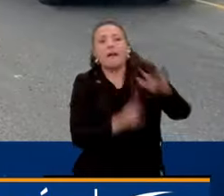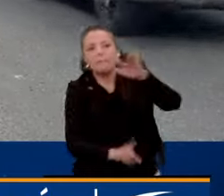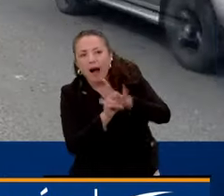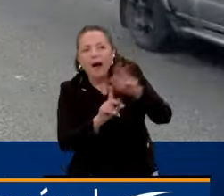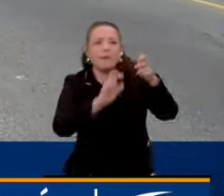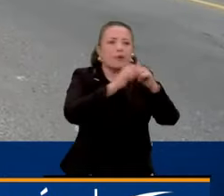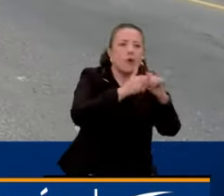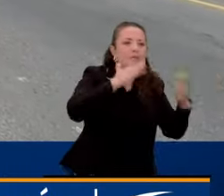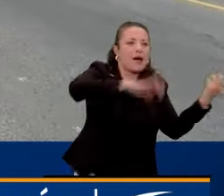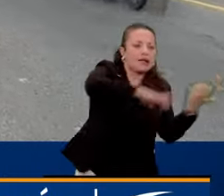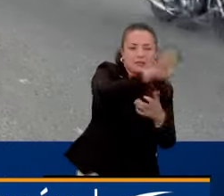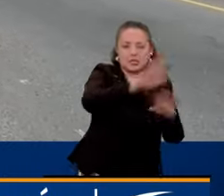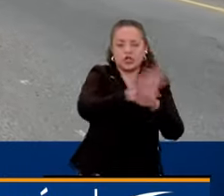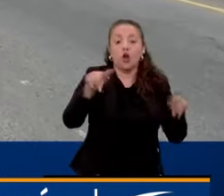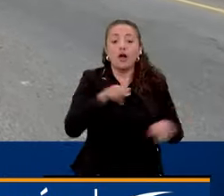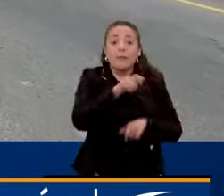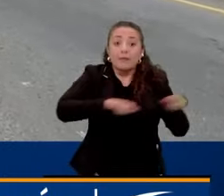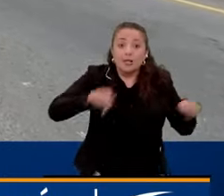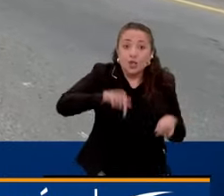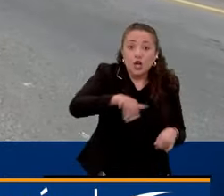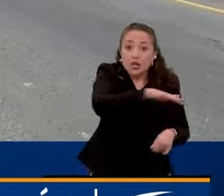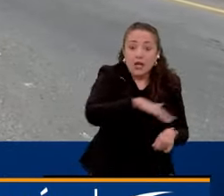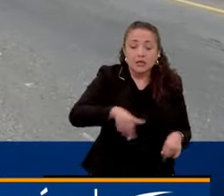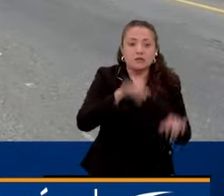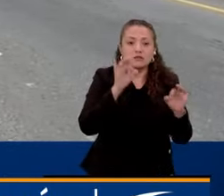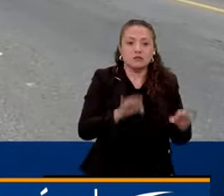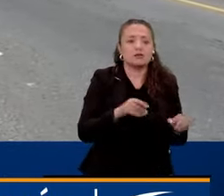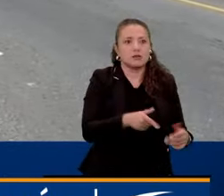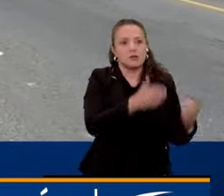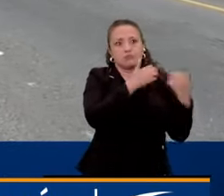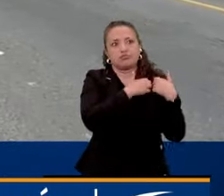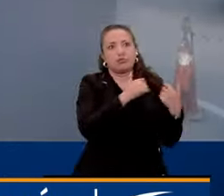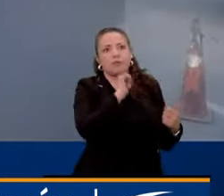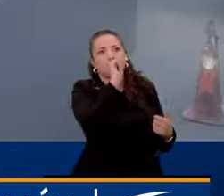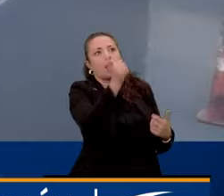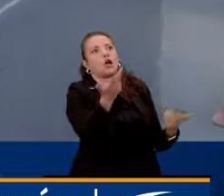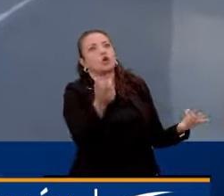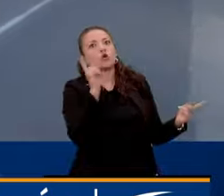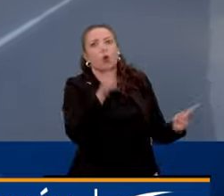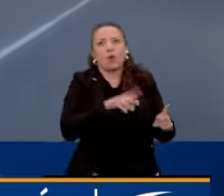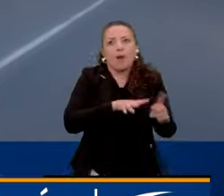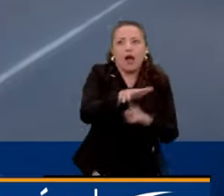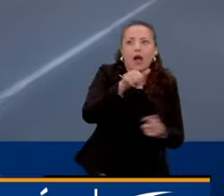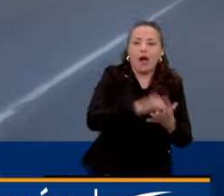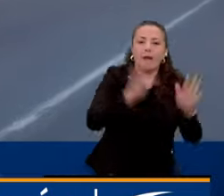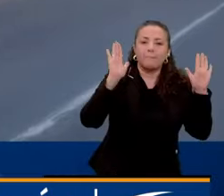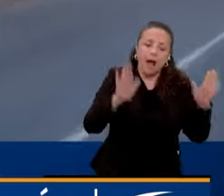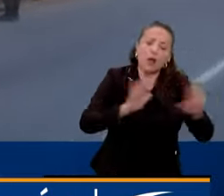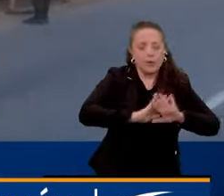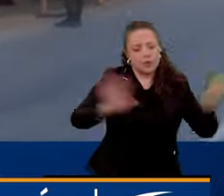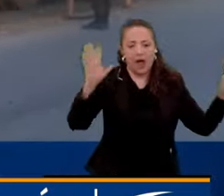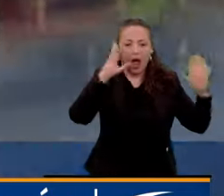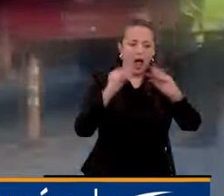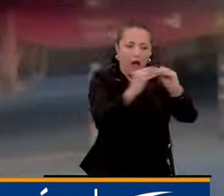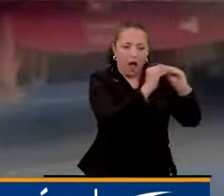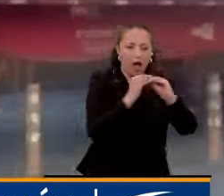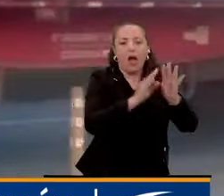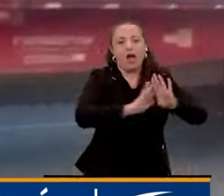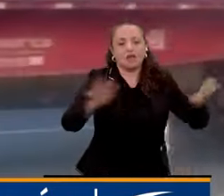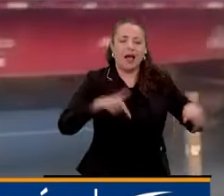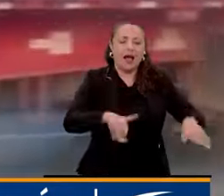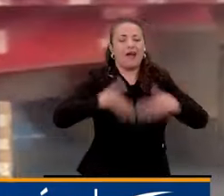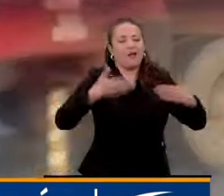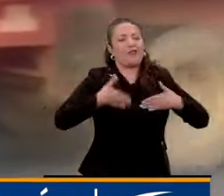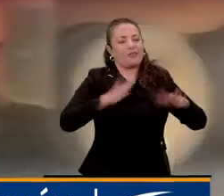público Aquí la gente literalmente estaba llevando del bulto por el paro sin embargo se llegaron a esos acuerdos Y por eso están